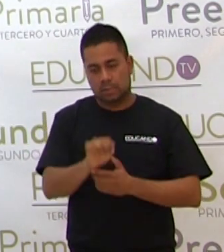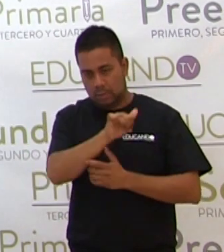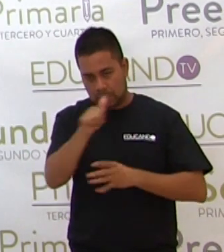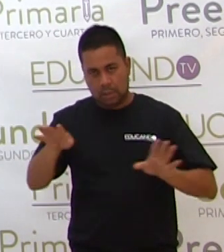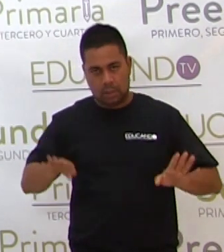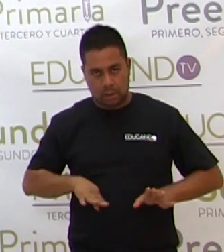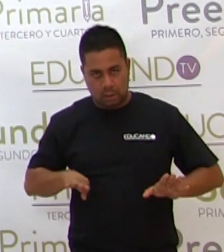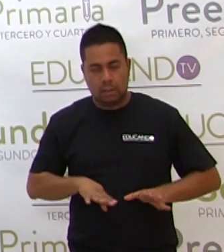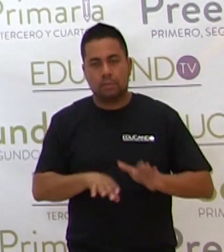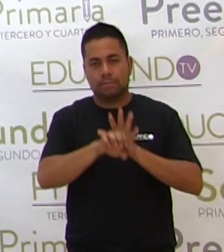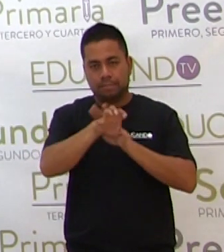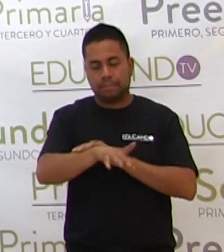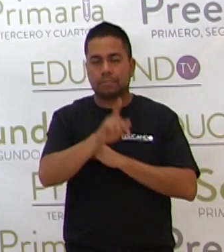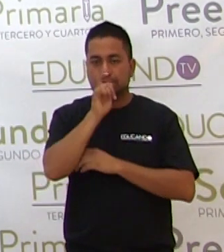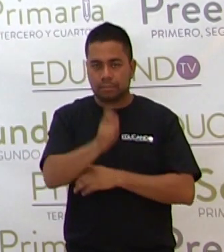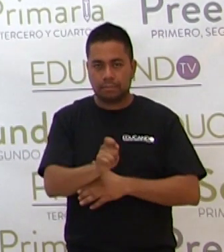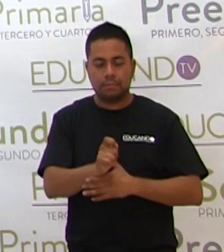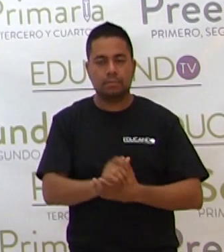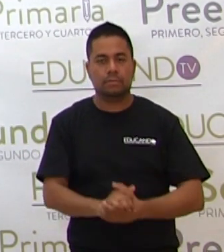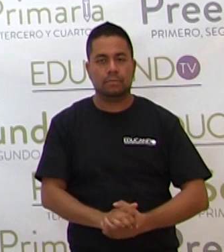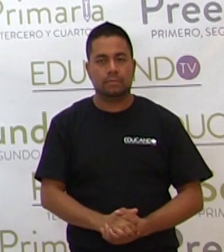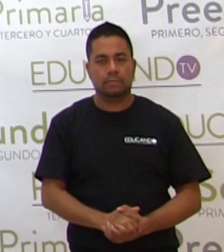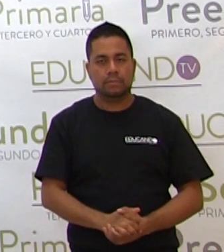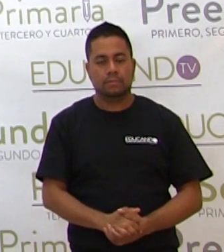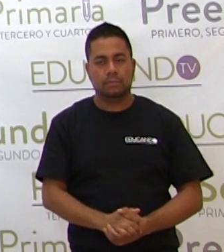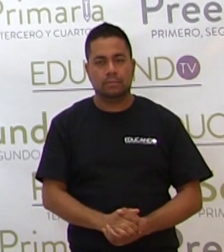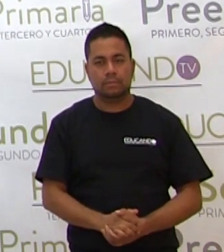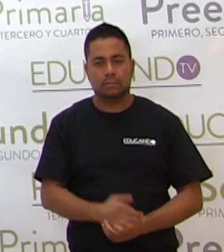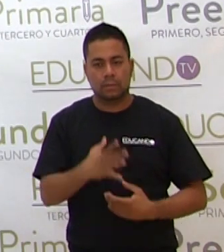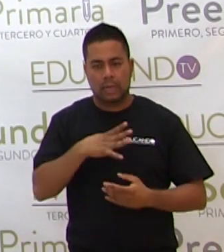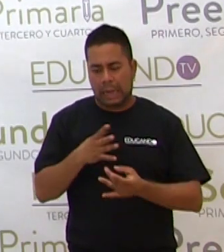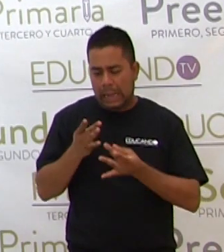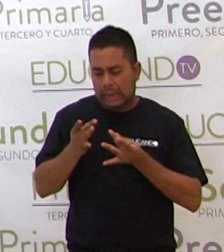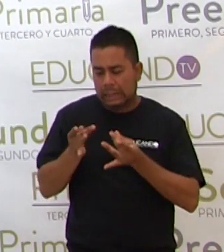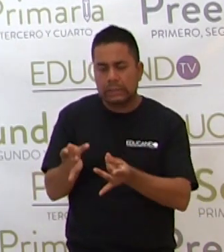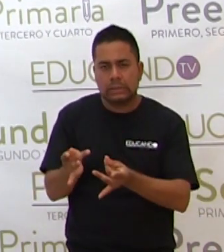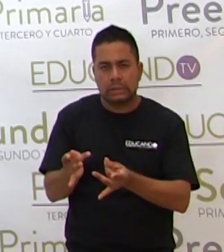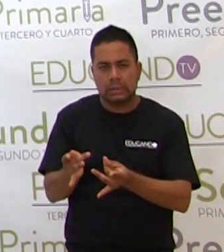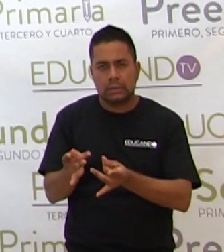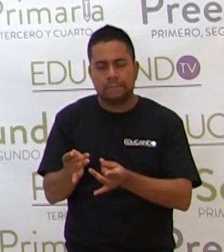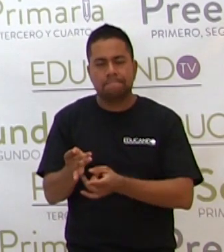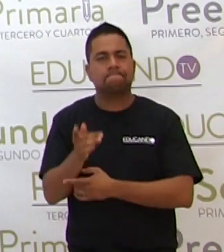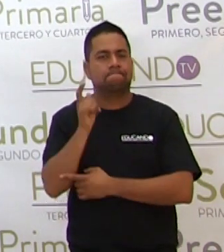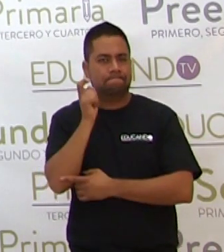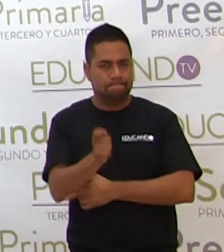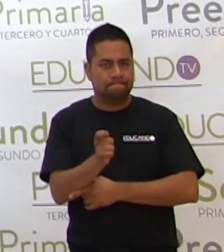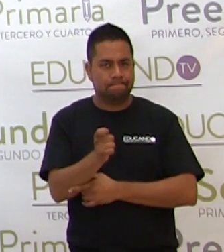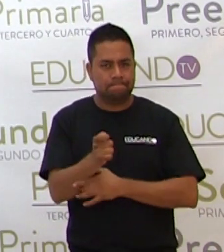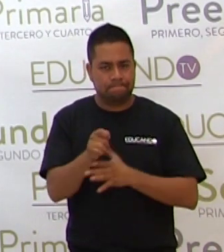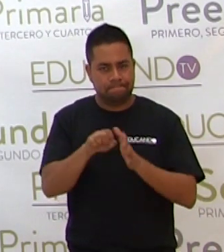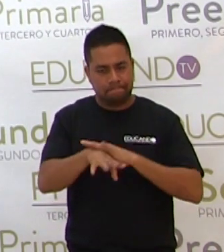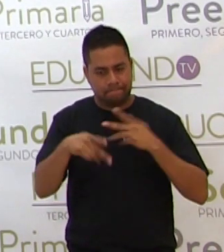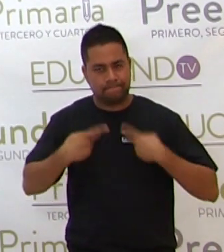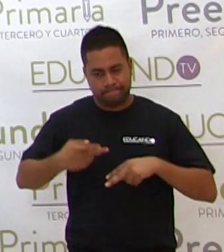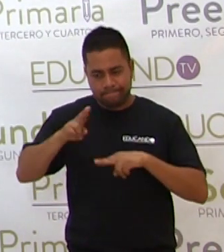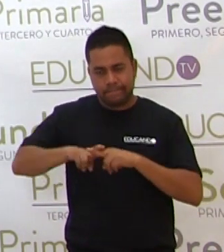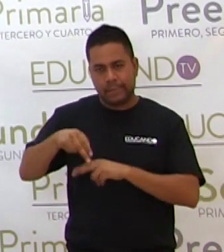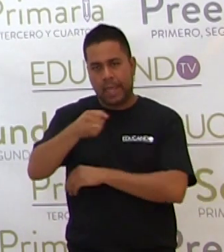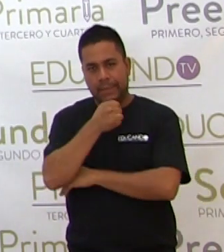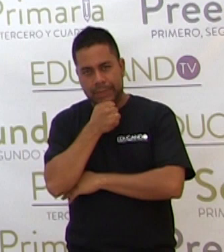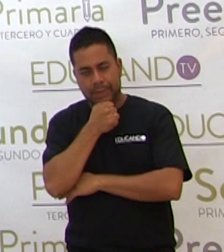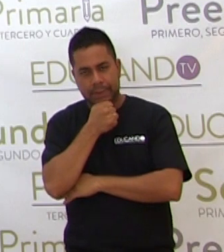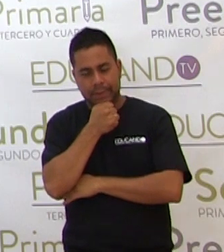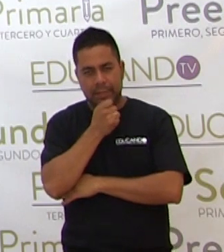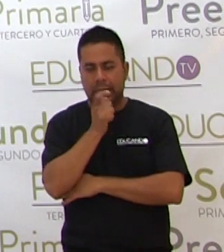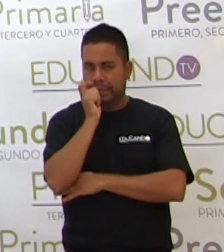radio sería que es calidez hay una calidez en el locutor esto